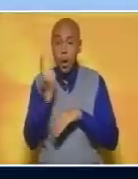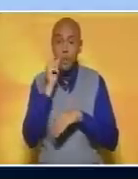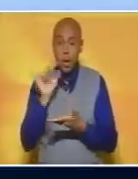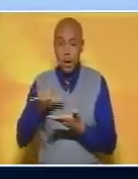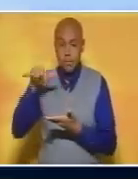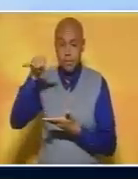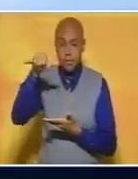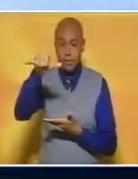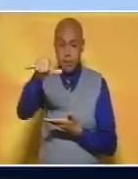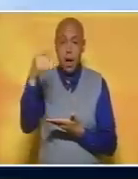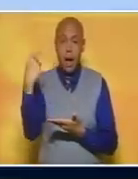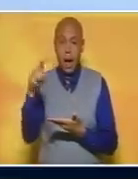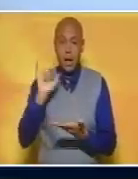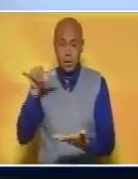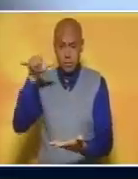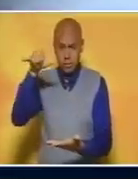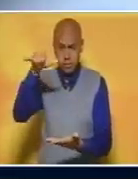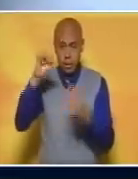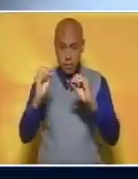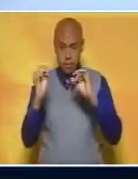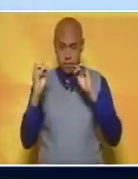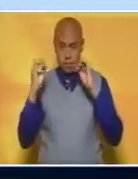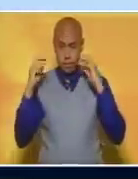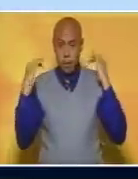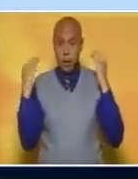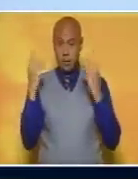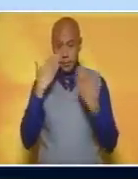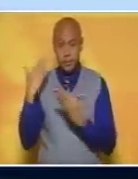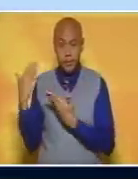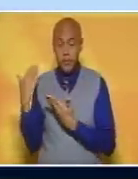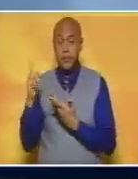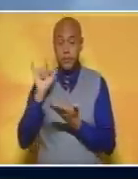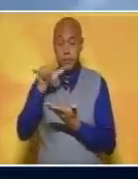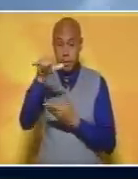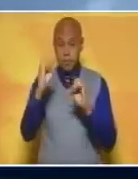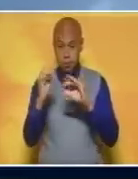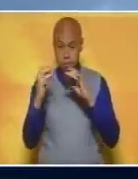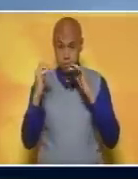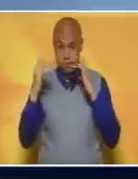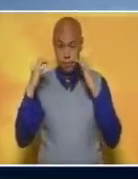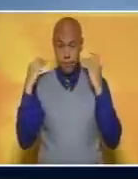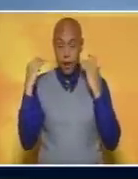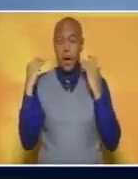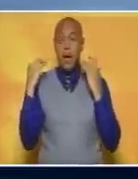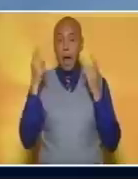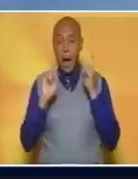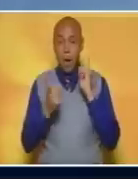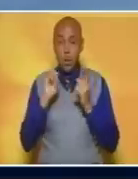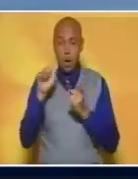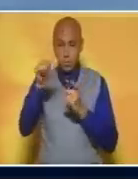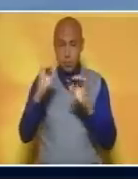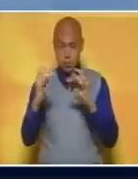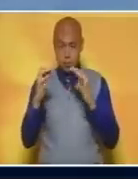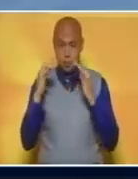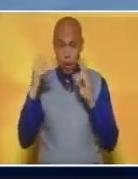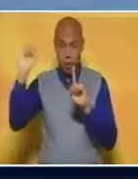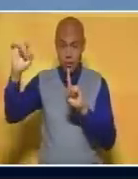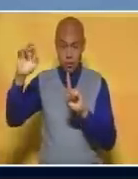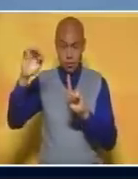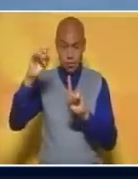dirigía de emergencia al aeropuerto internacional de la ciudad. Según autoridades, algunas personas que fueron bañadas por el hidrocarburo